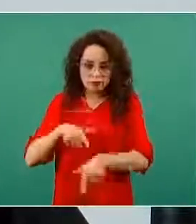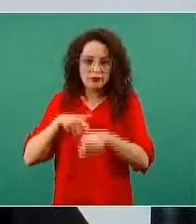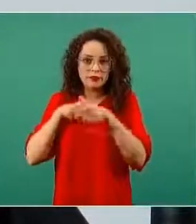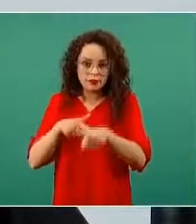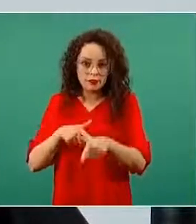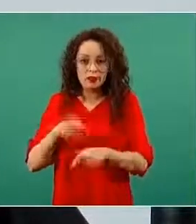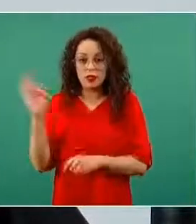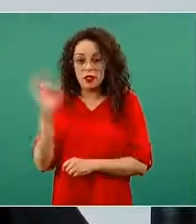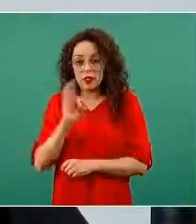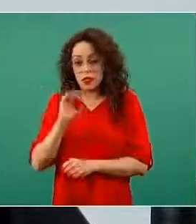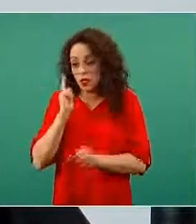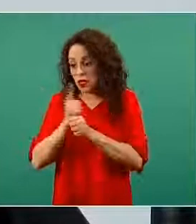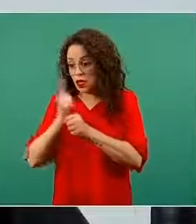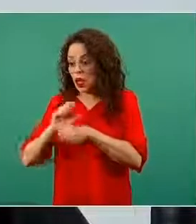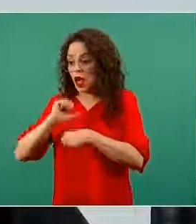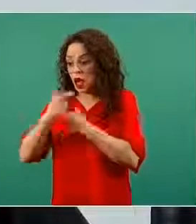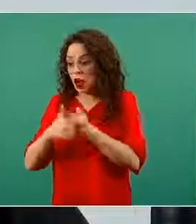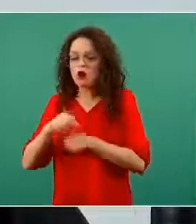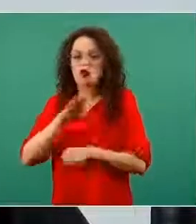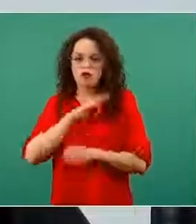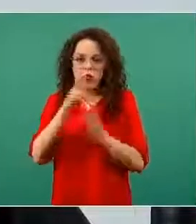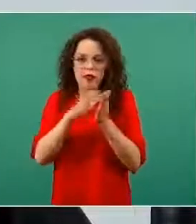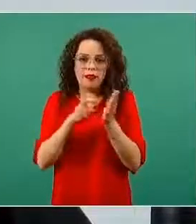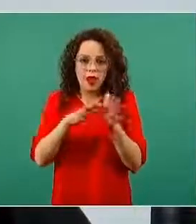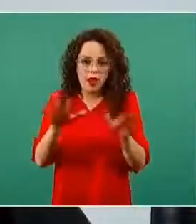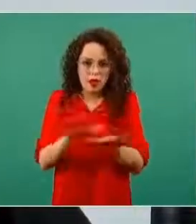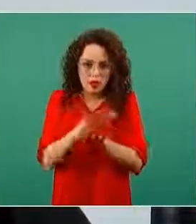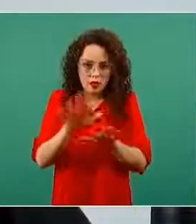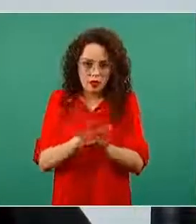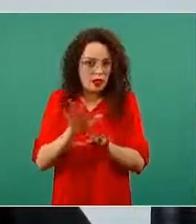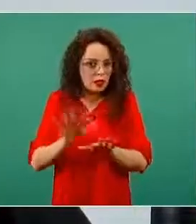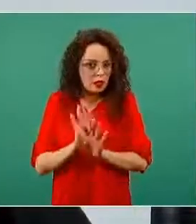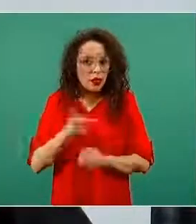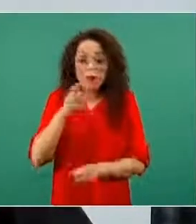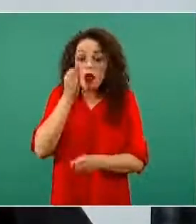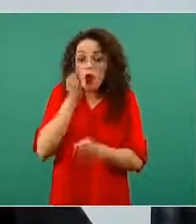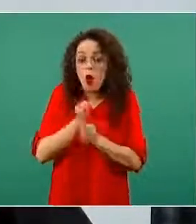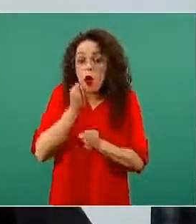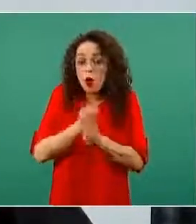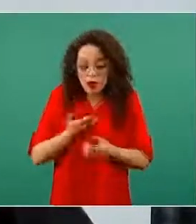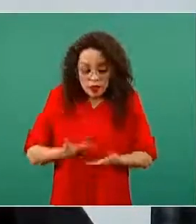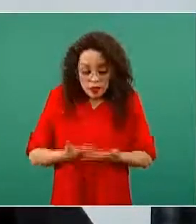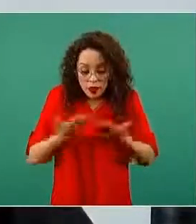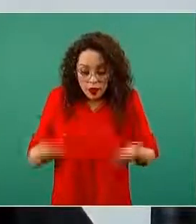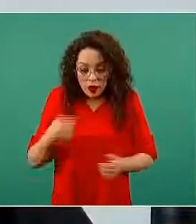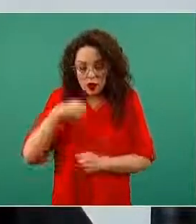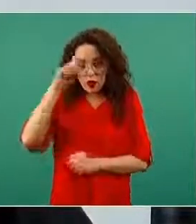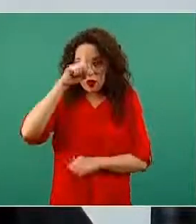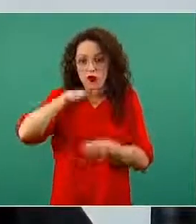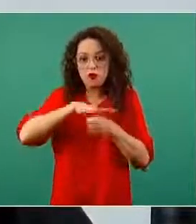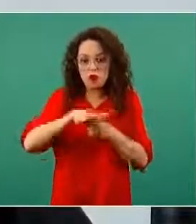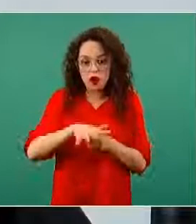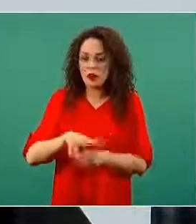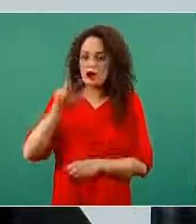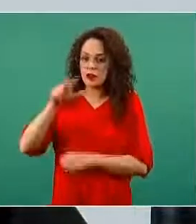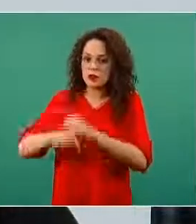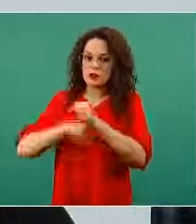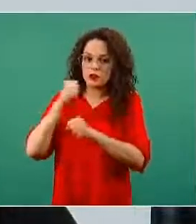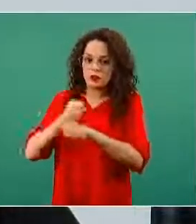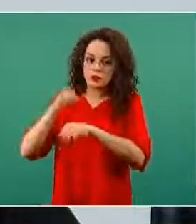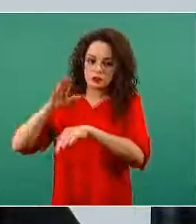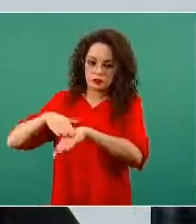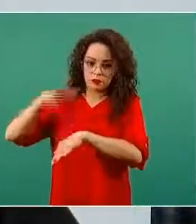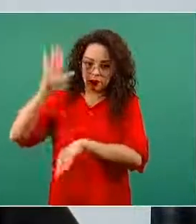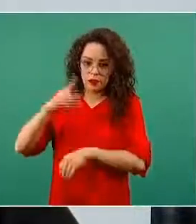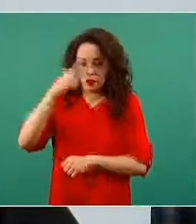esta política. Sin embargo, a la fecha es la recomendación que se hace con base en